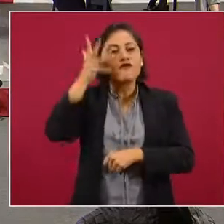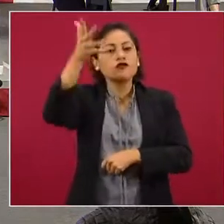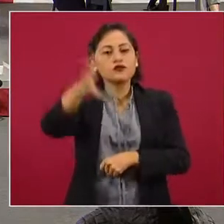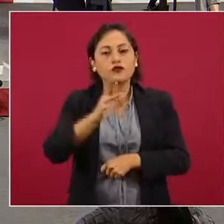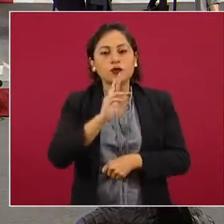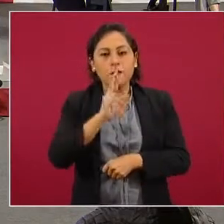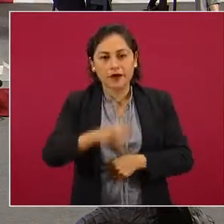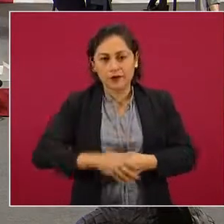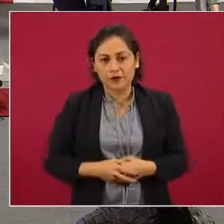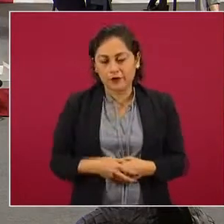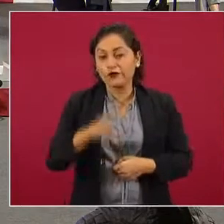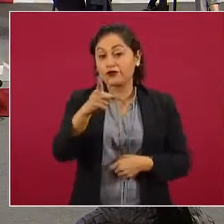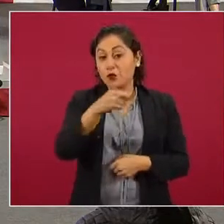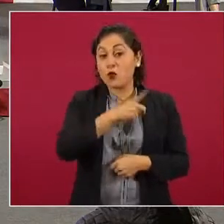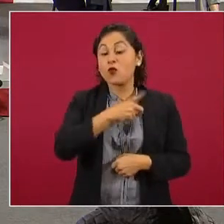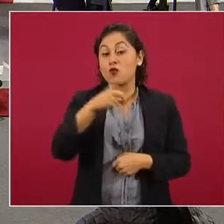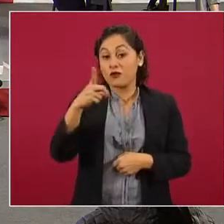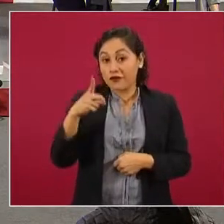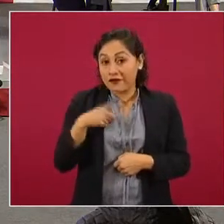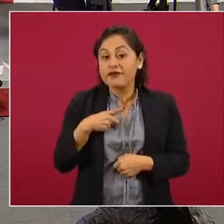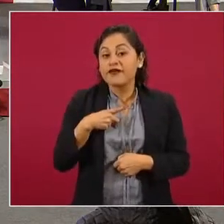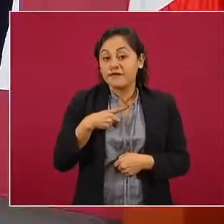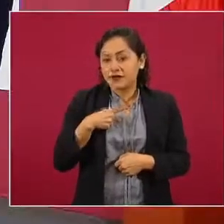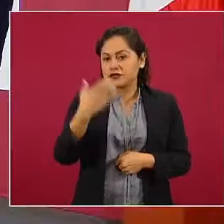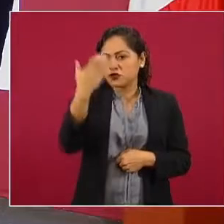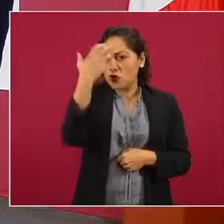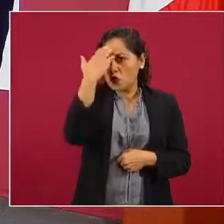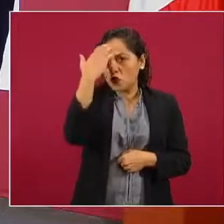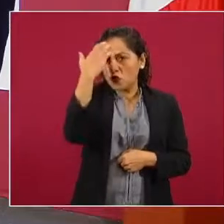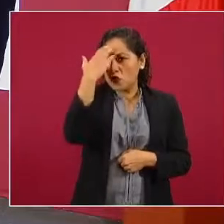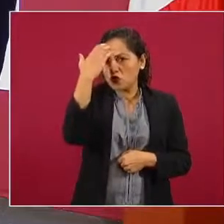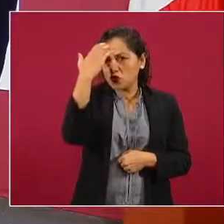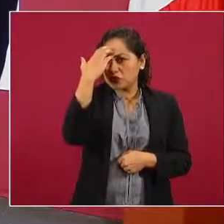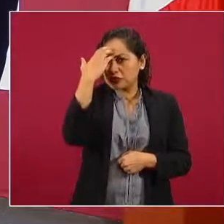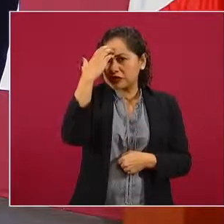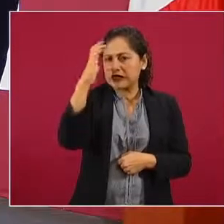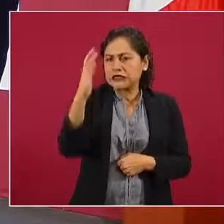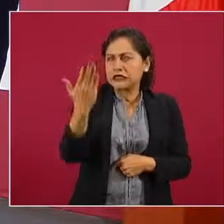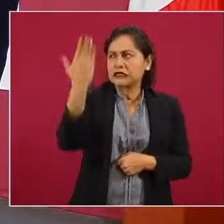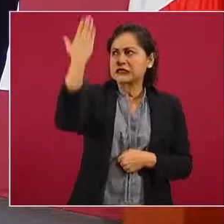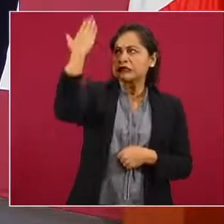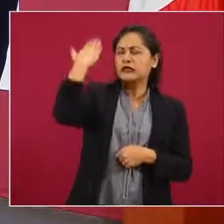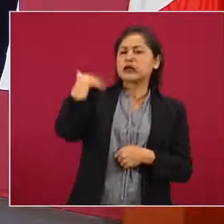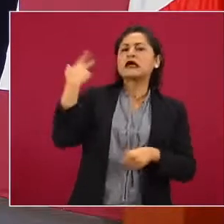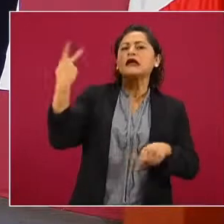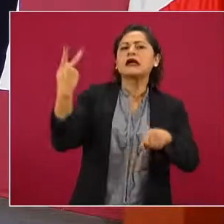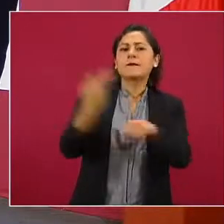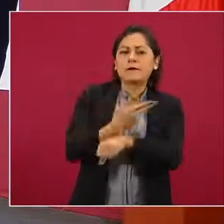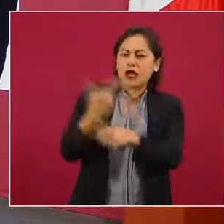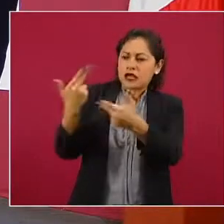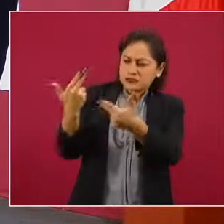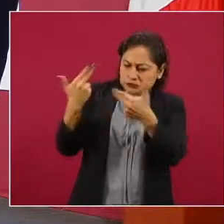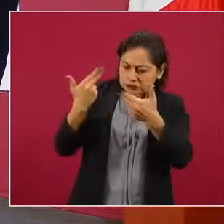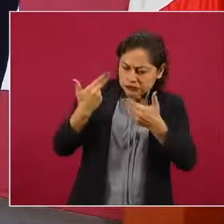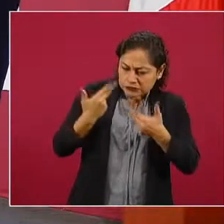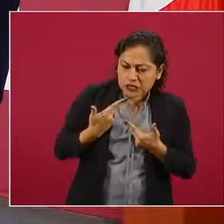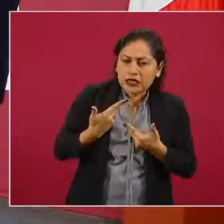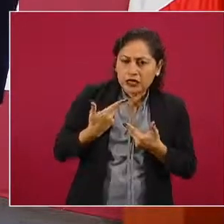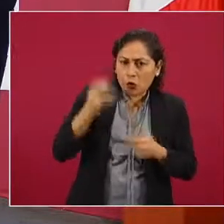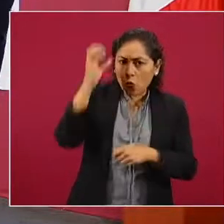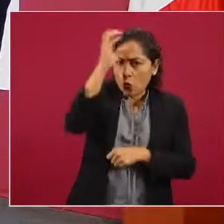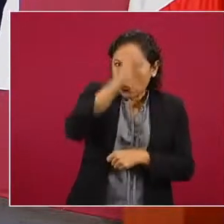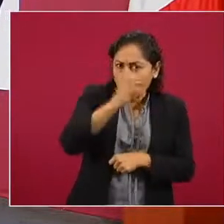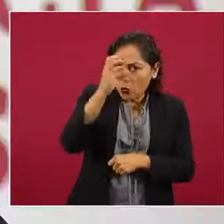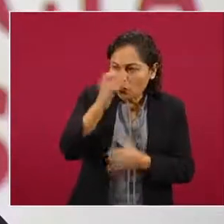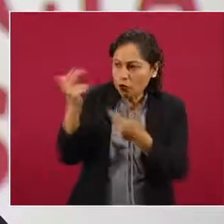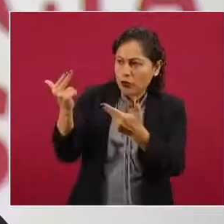Procura conocer, comprender y honrar a tus ancestros biológicos y culturales y deja una huella